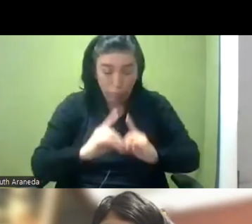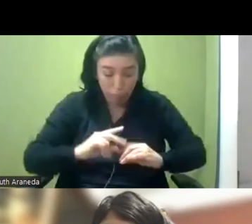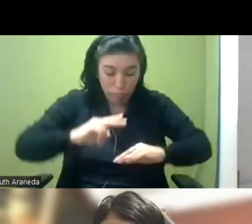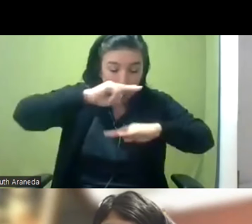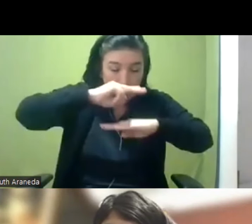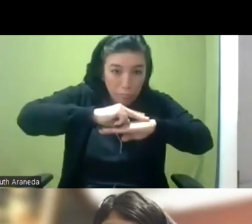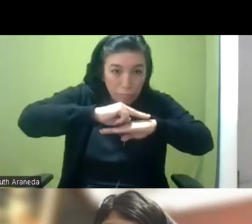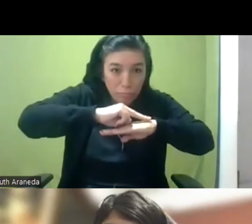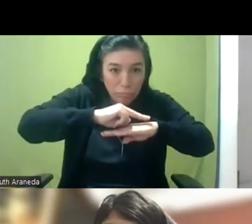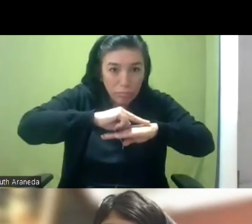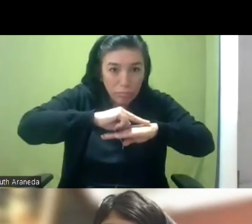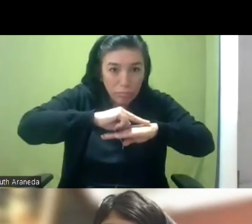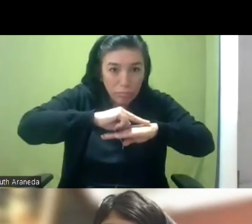prácticamente no hay ajuar. Son